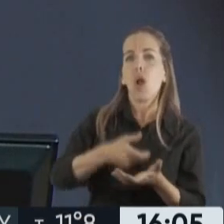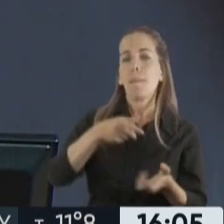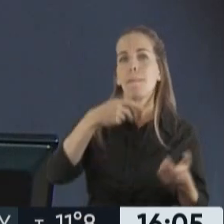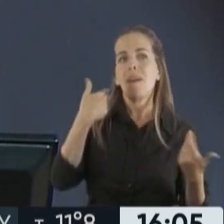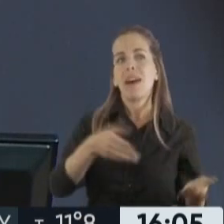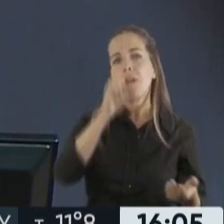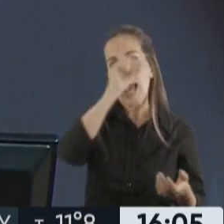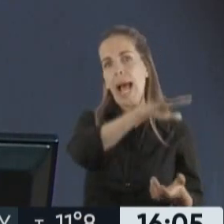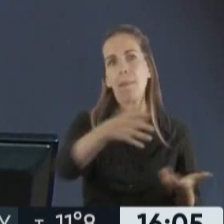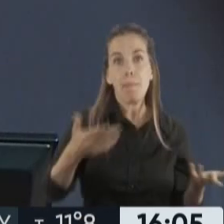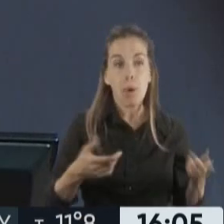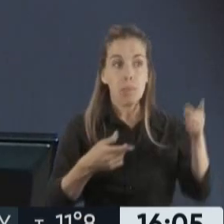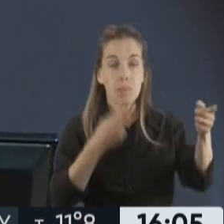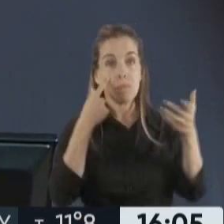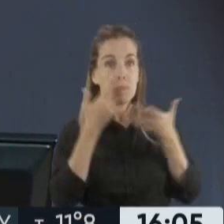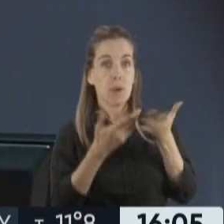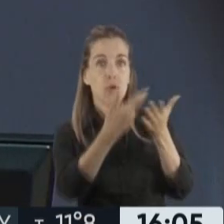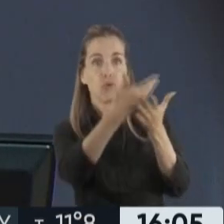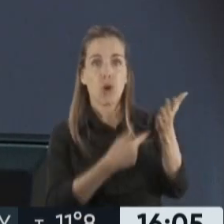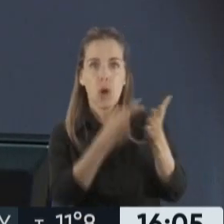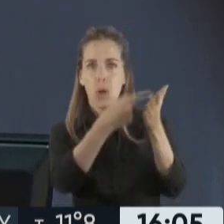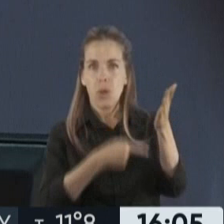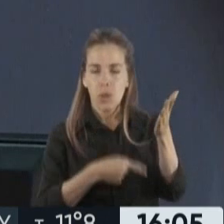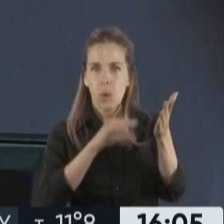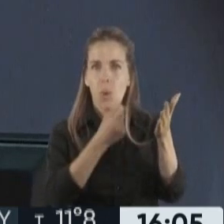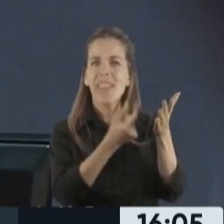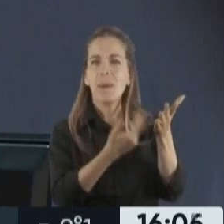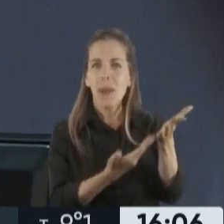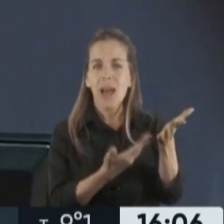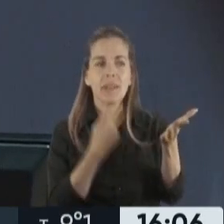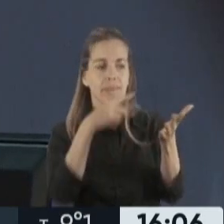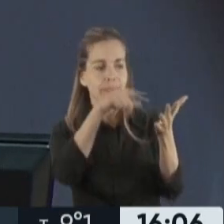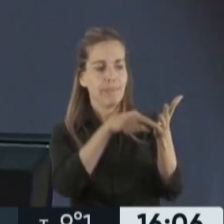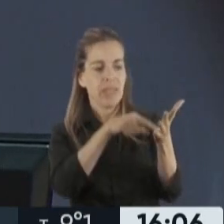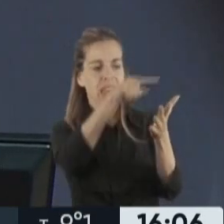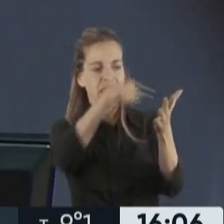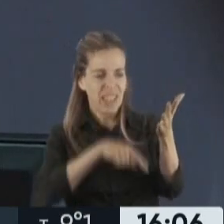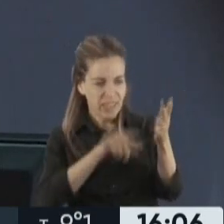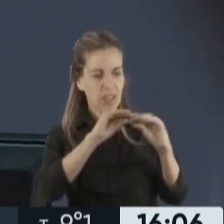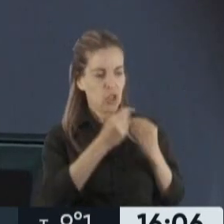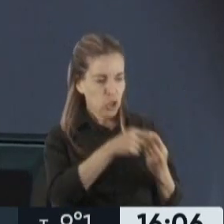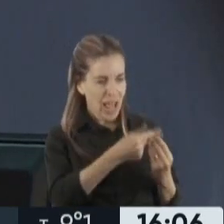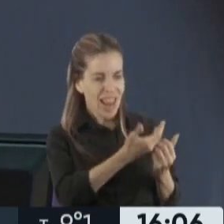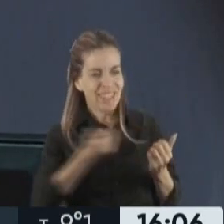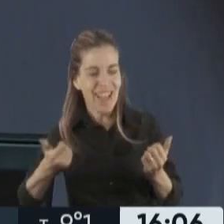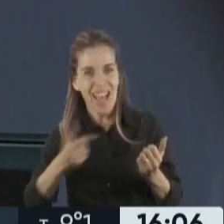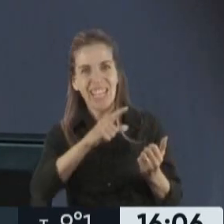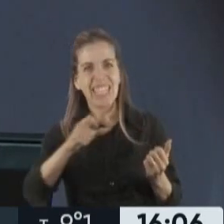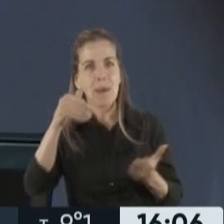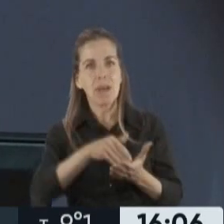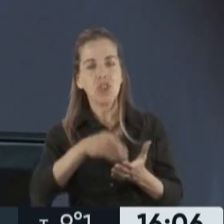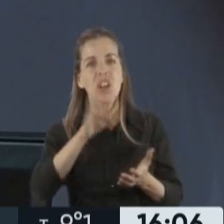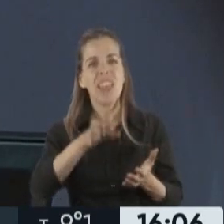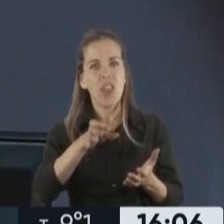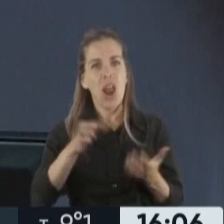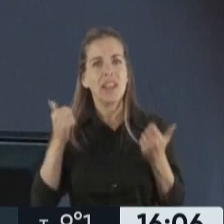agropecuarios. Me mostró lo que tenía y le dije, bueno, de acá saca 100 millones de dólares para la